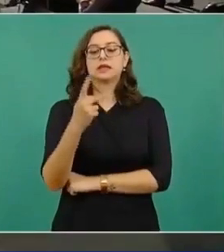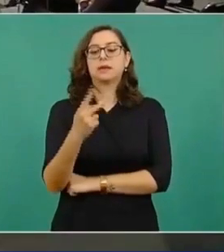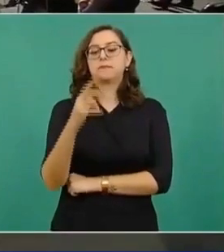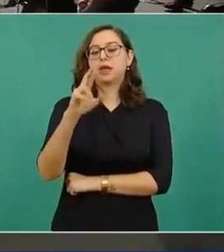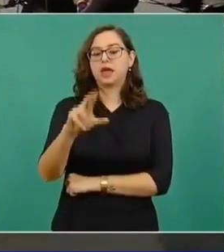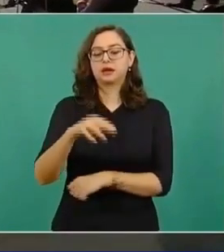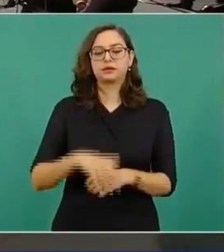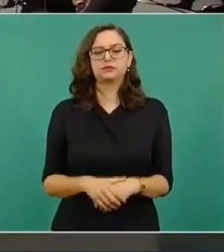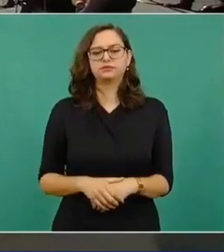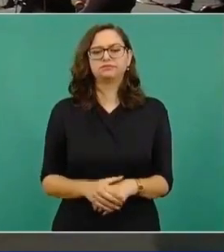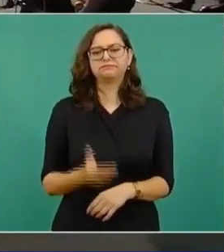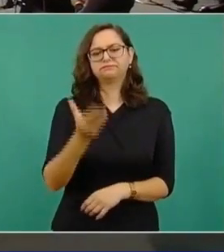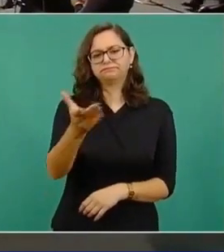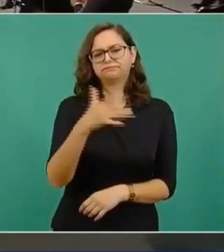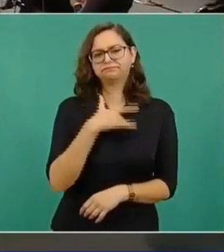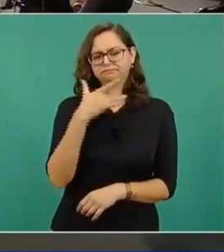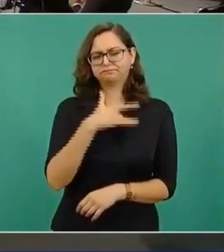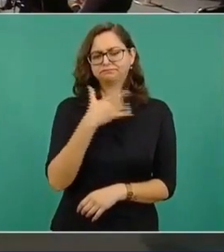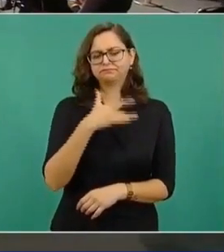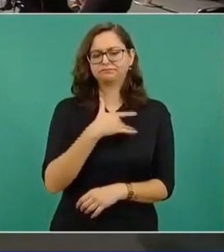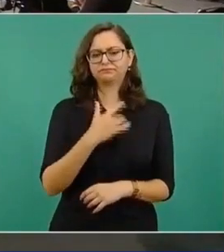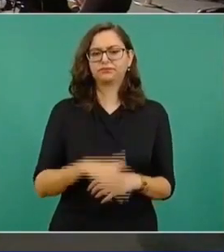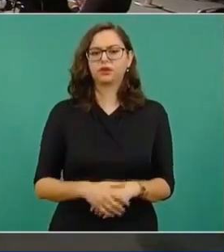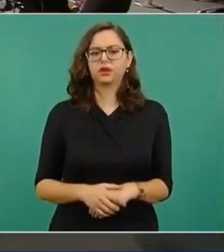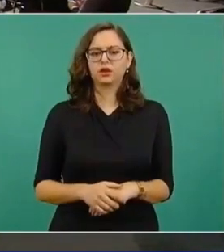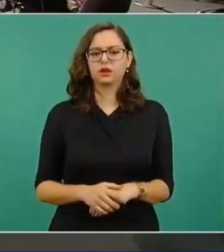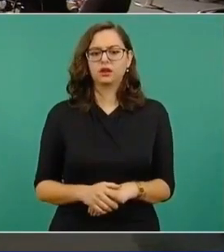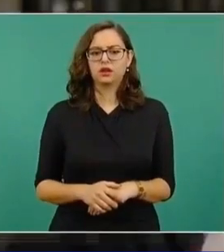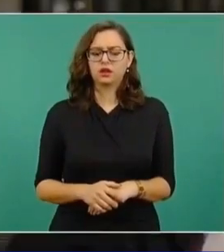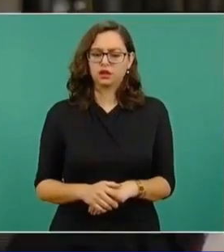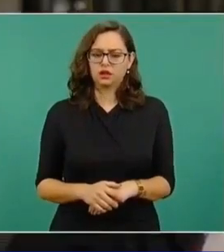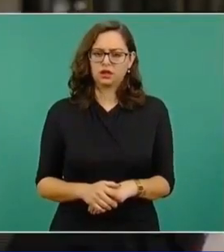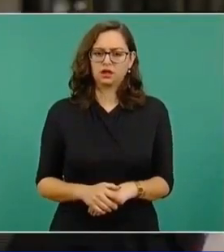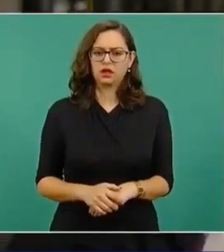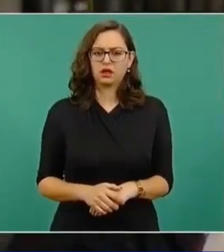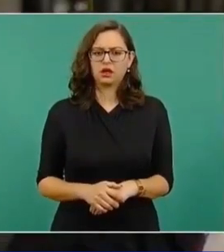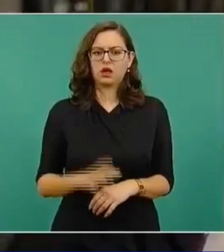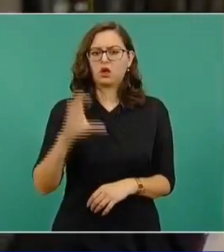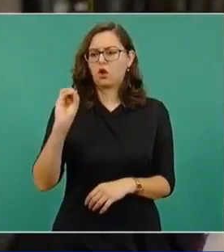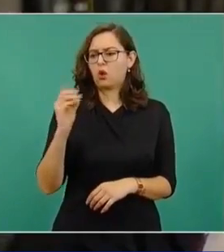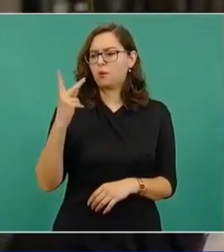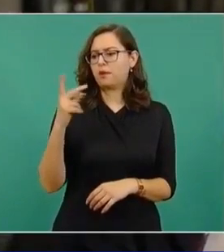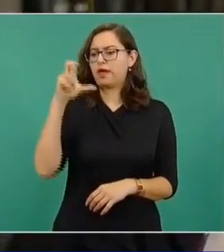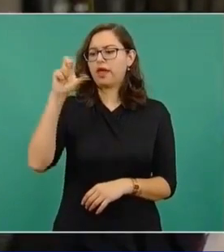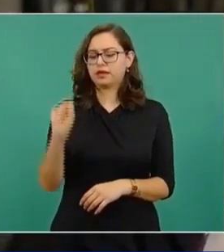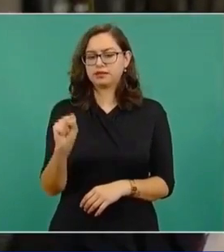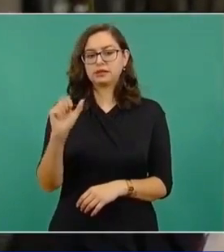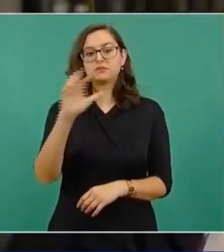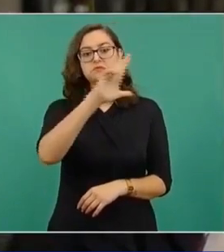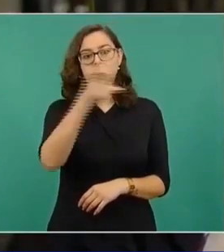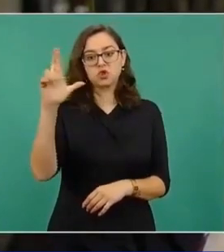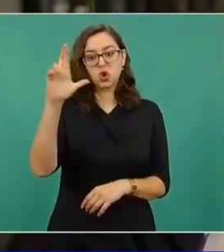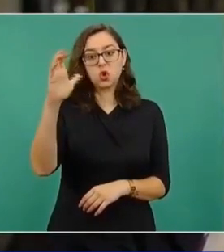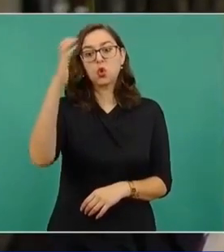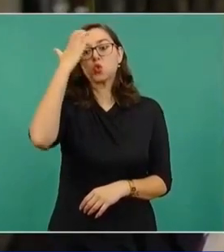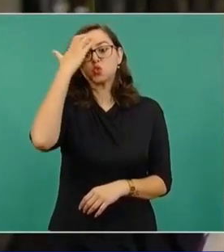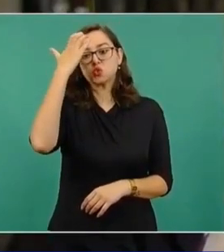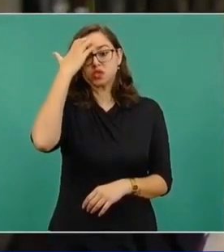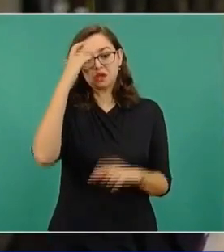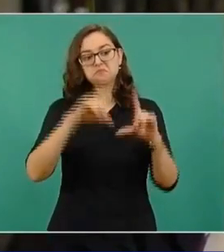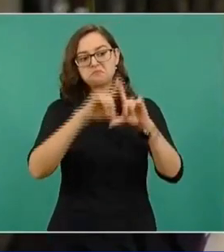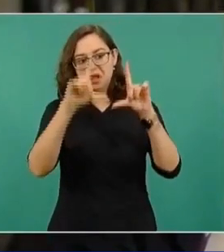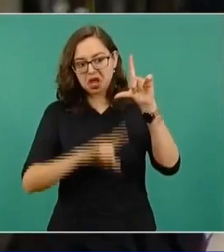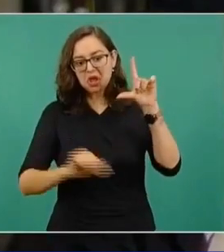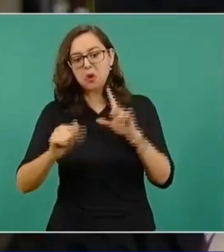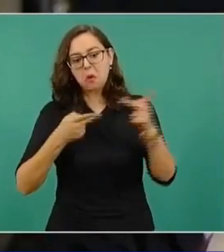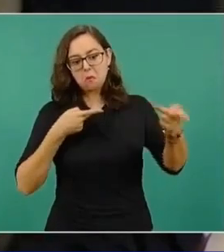sobre el reconocimiento que hace la Organización Mundial, la Organización Panamericana de la Salud, sobre la estrategia implementada por